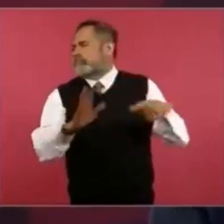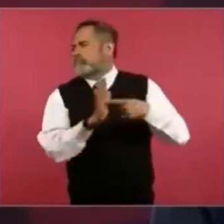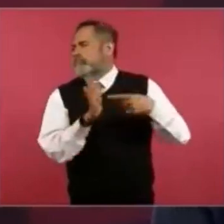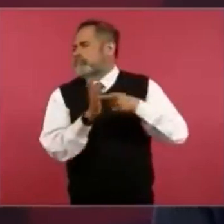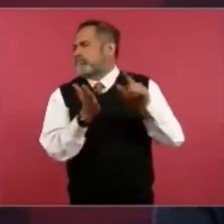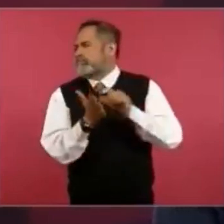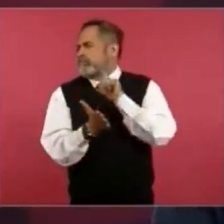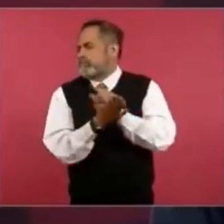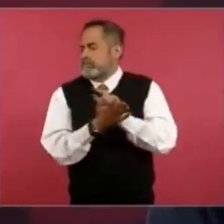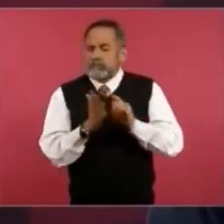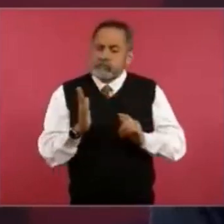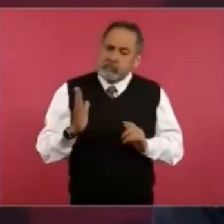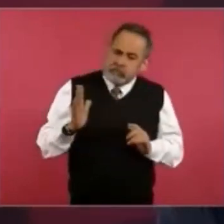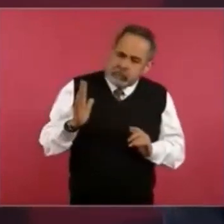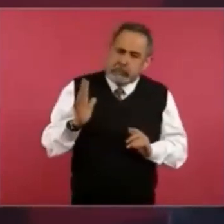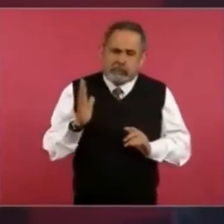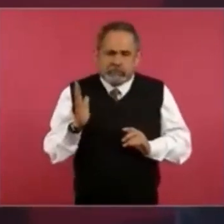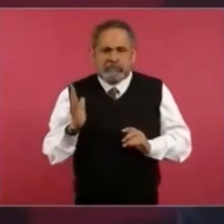no están